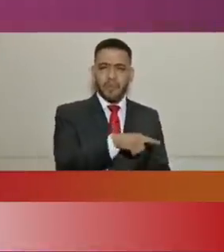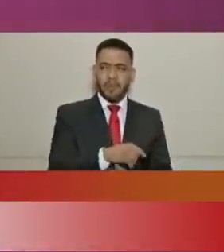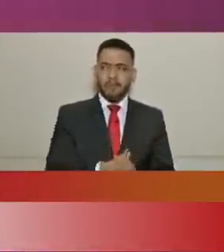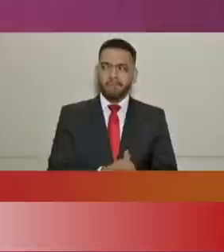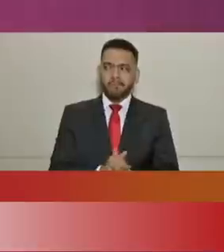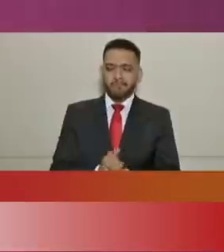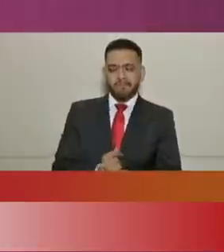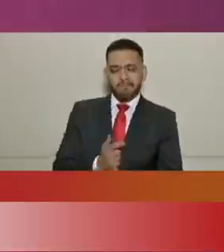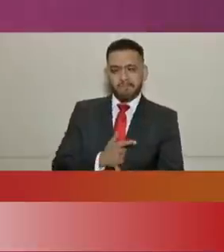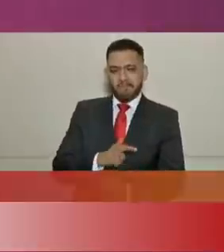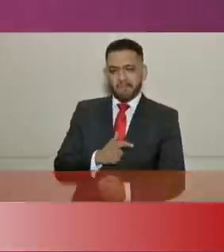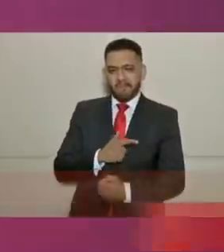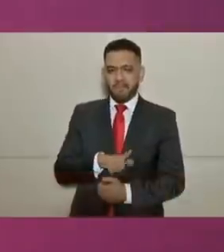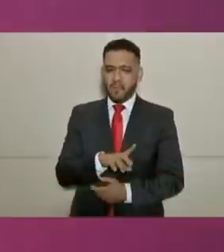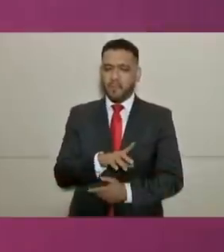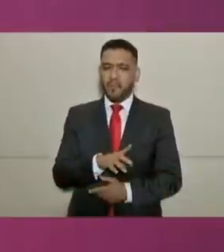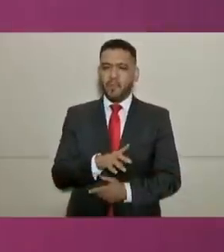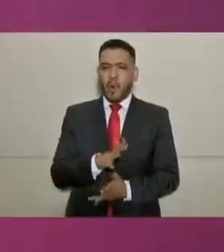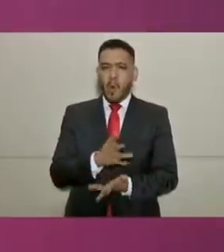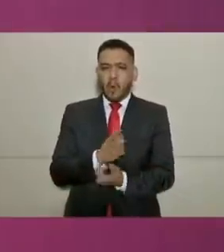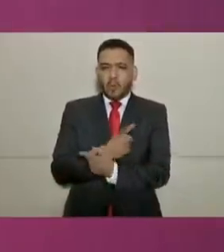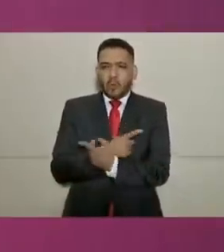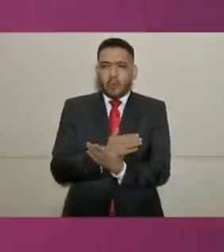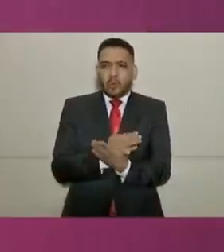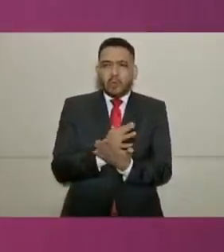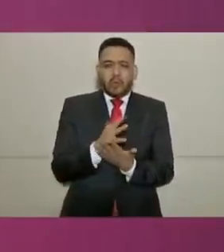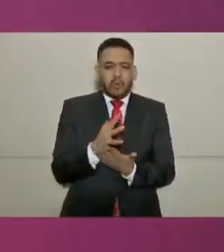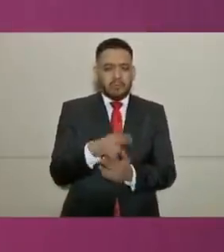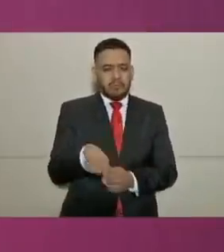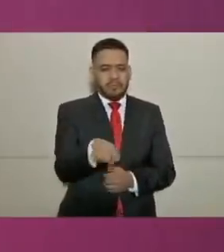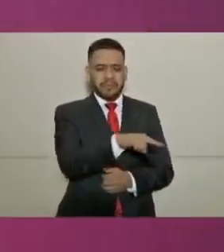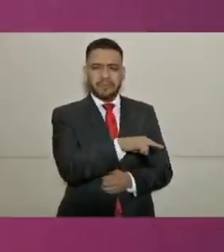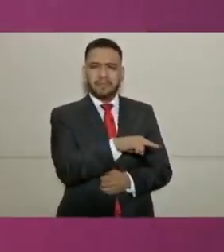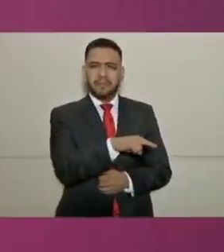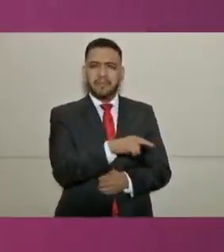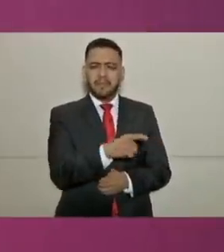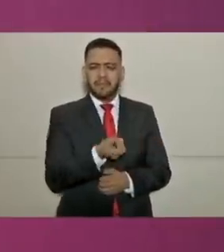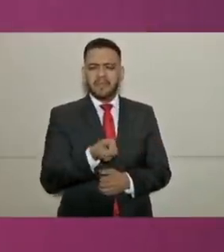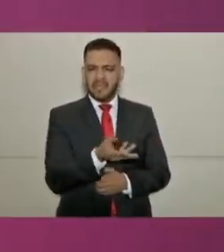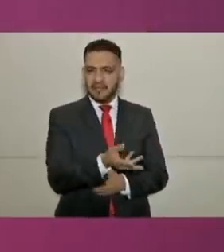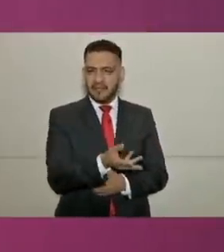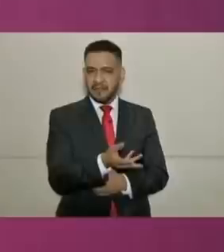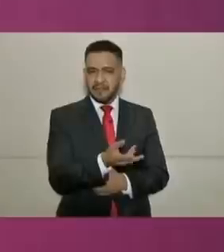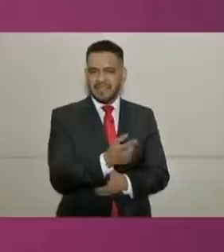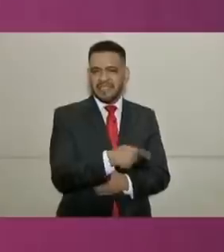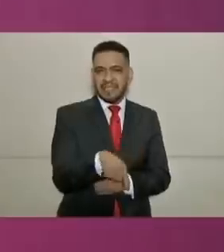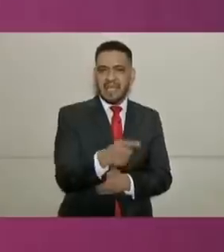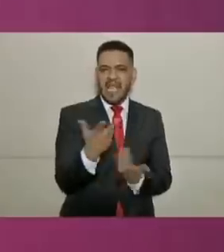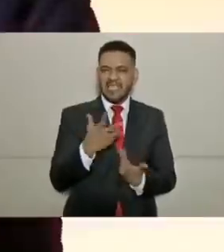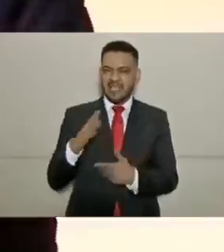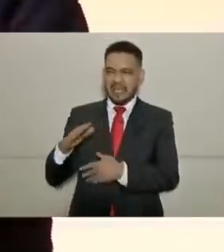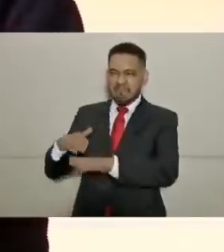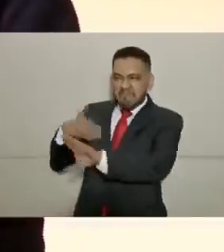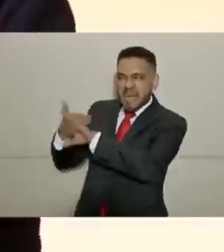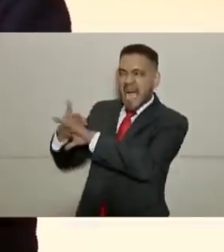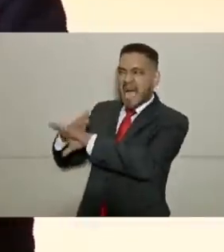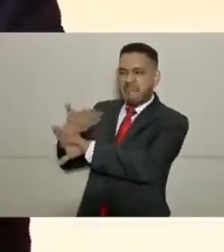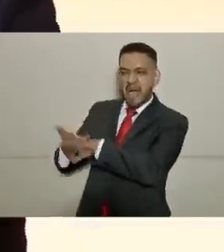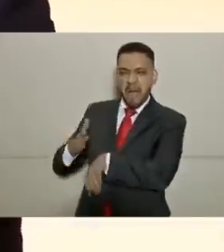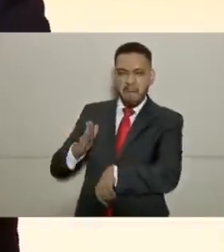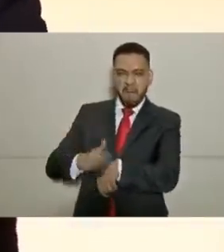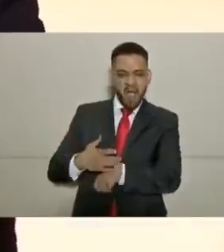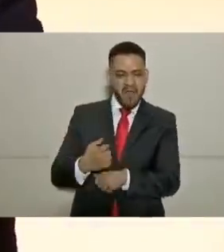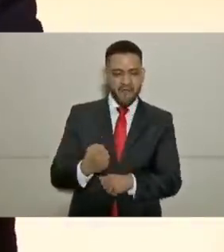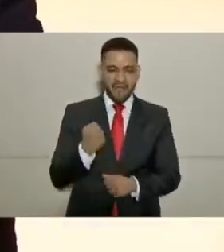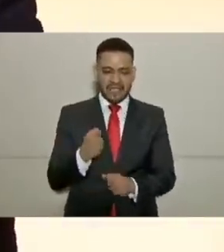y están intensificando sus ataques.